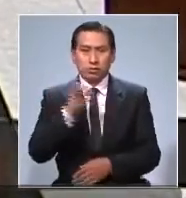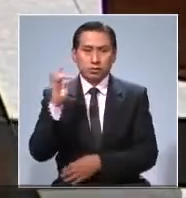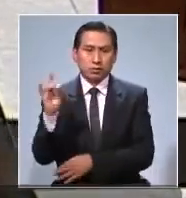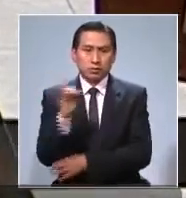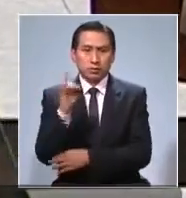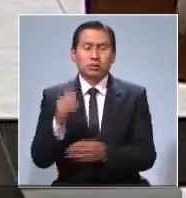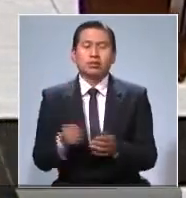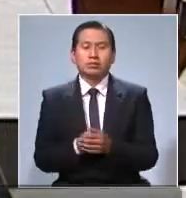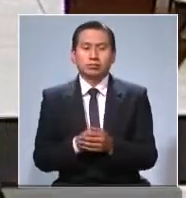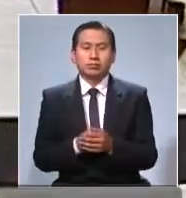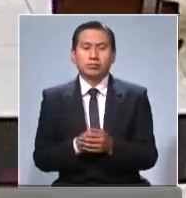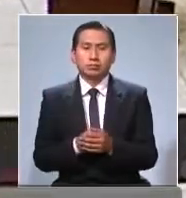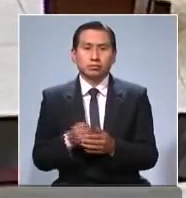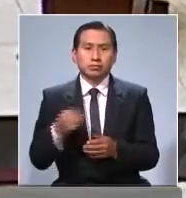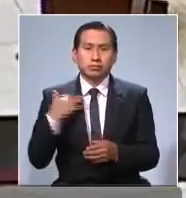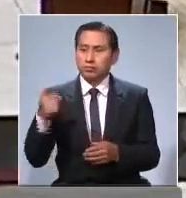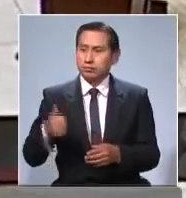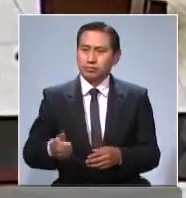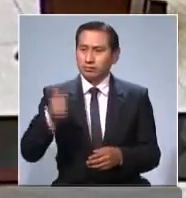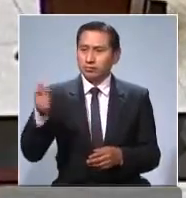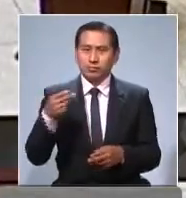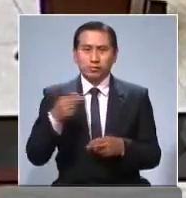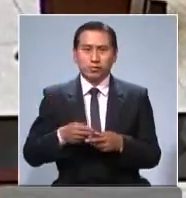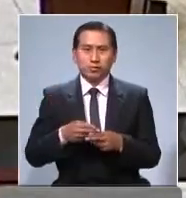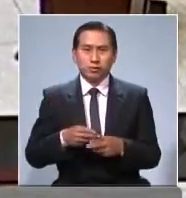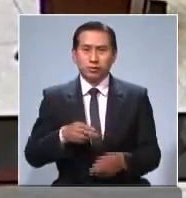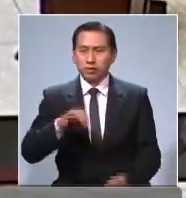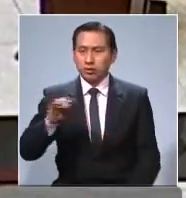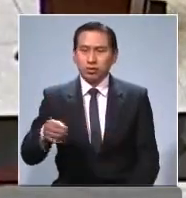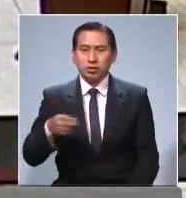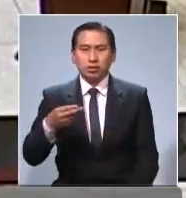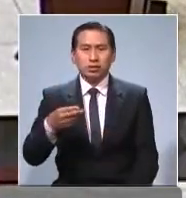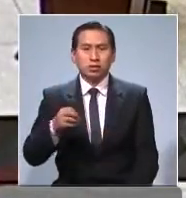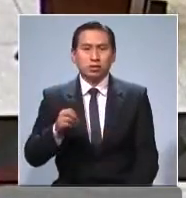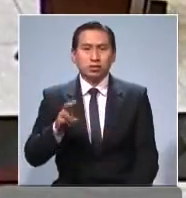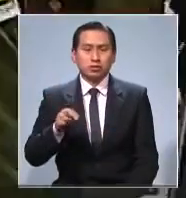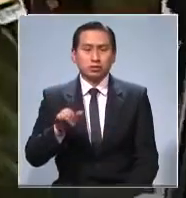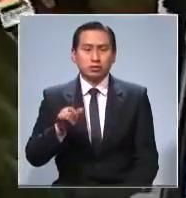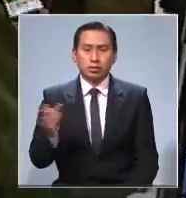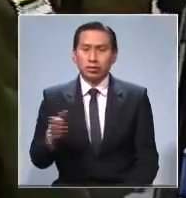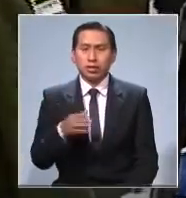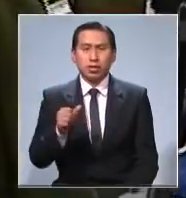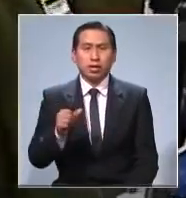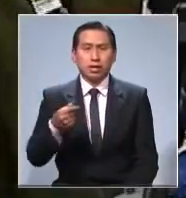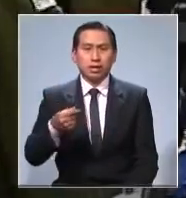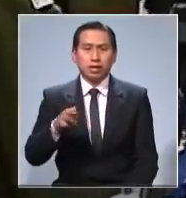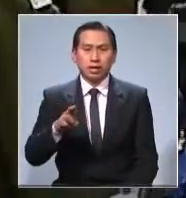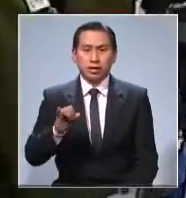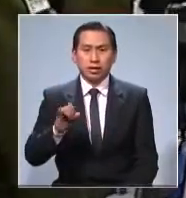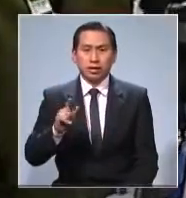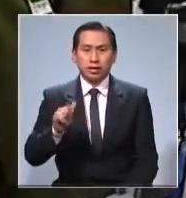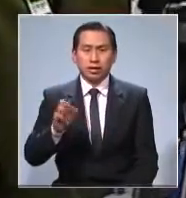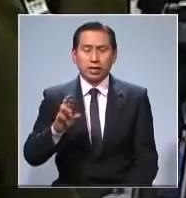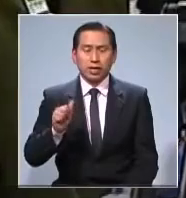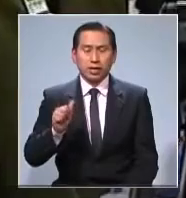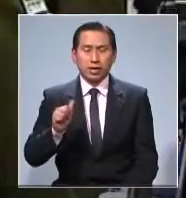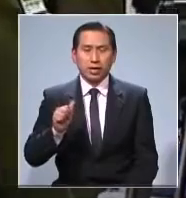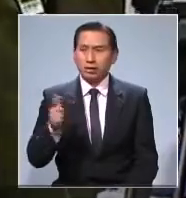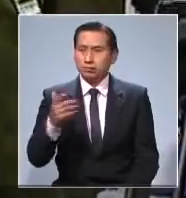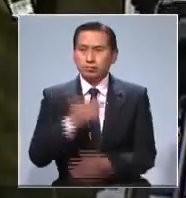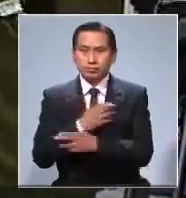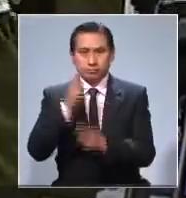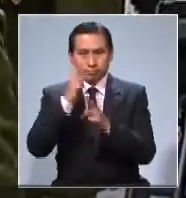Boliviana, coronel diplomado en estudios superiores policiales, Máximo Johnny Aguilera Montesinos. Es el